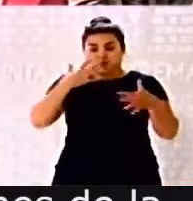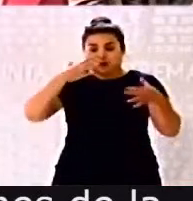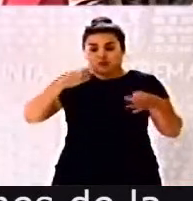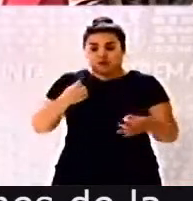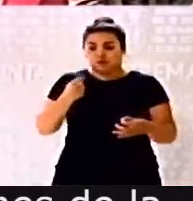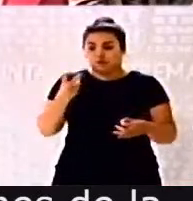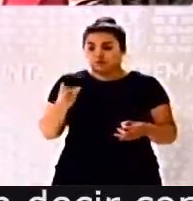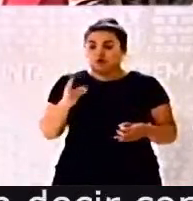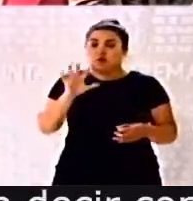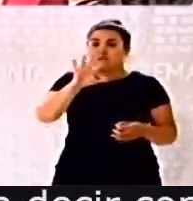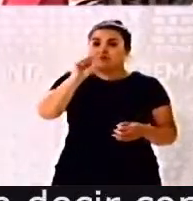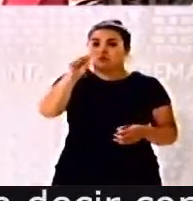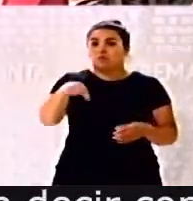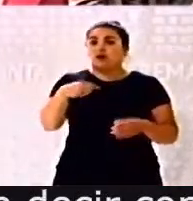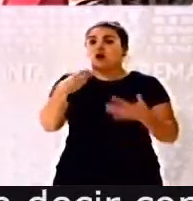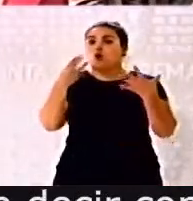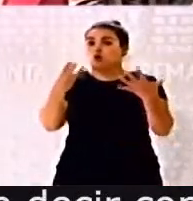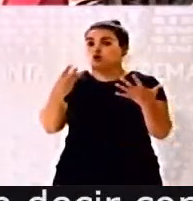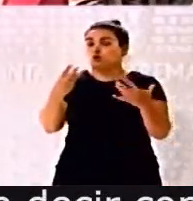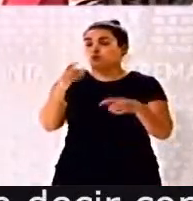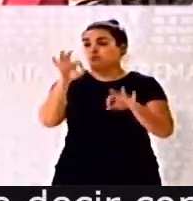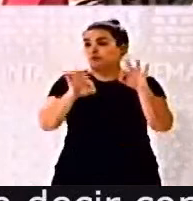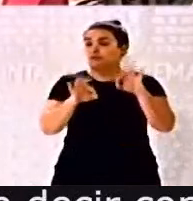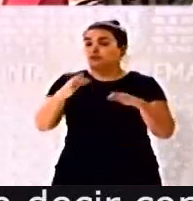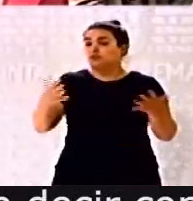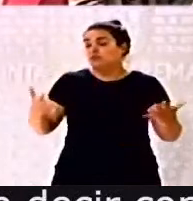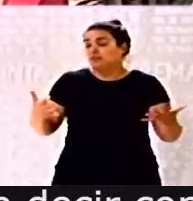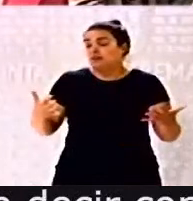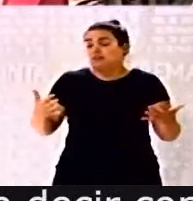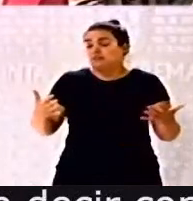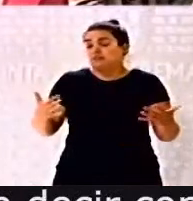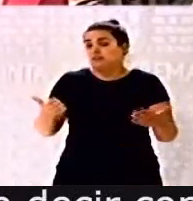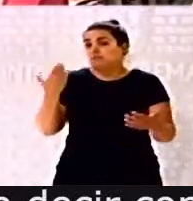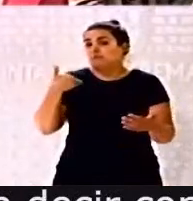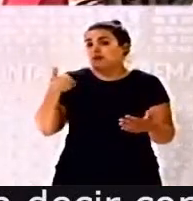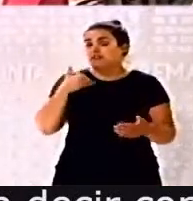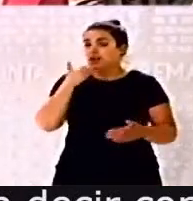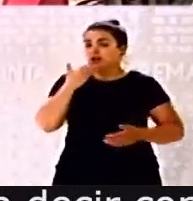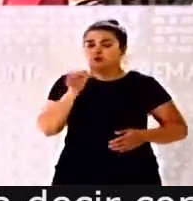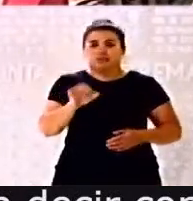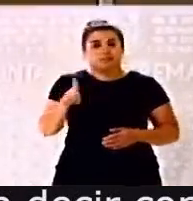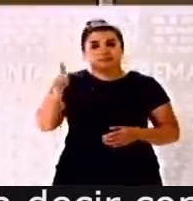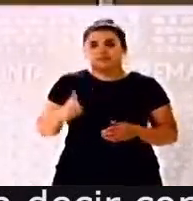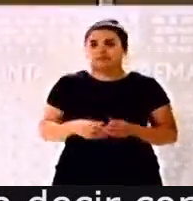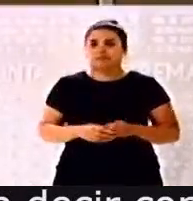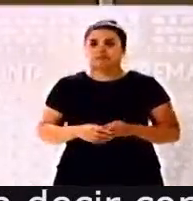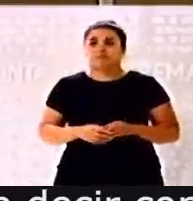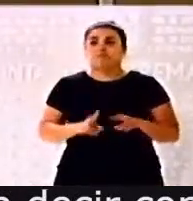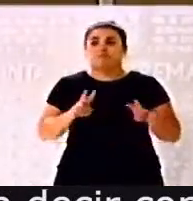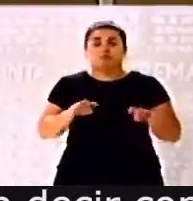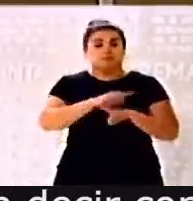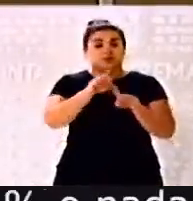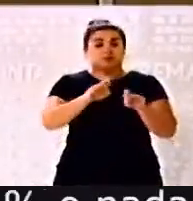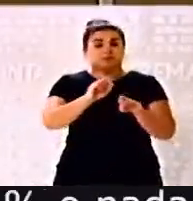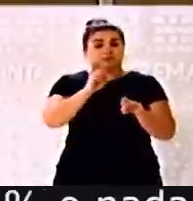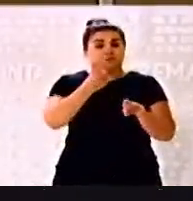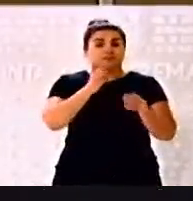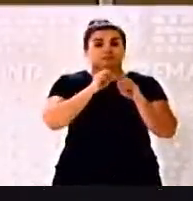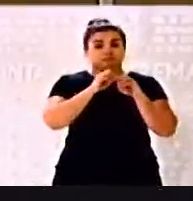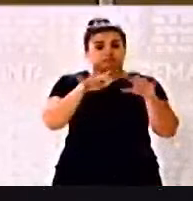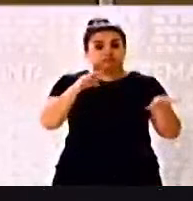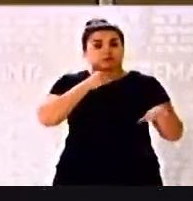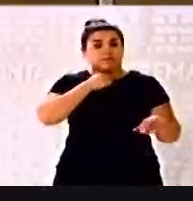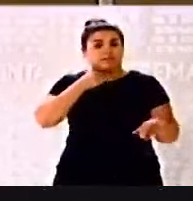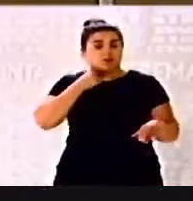es del 5,8% por algún caso más que hubo. Nada más. Bien, con respecto a la primera pregunta del brote de